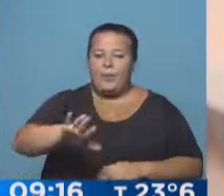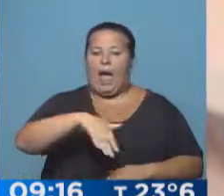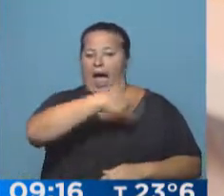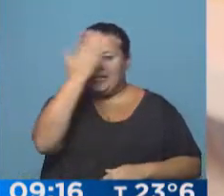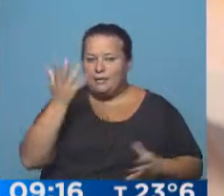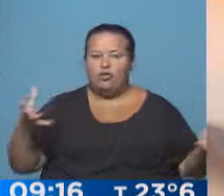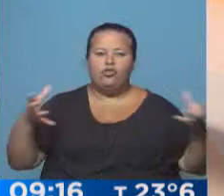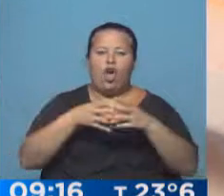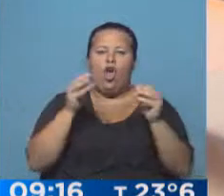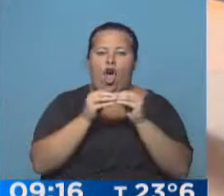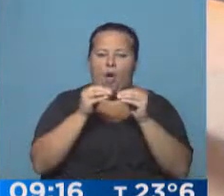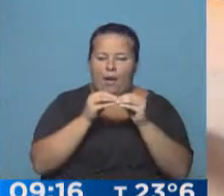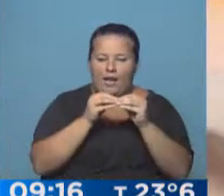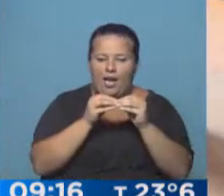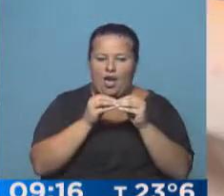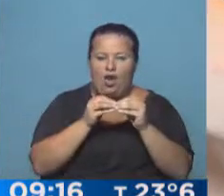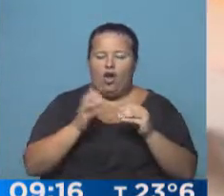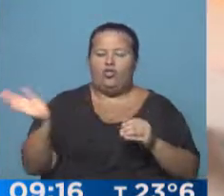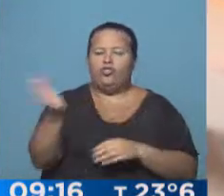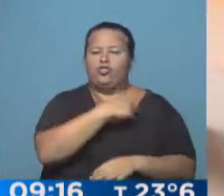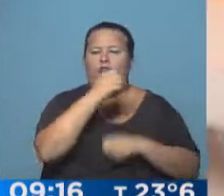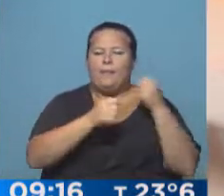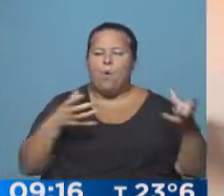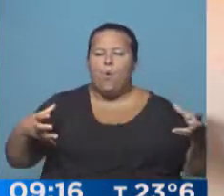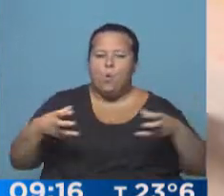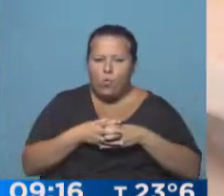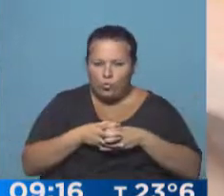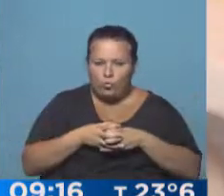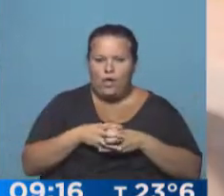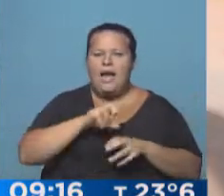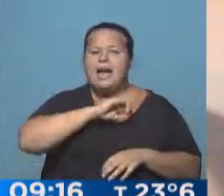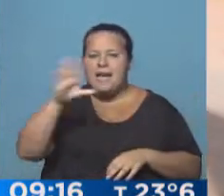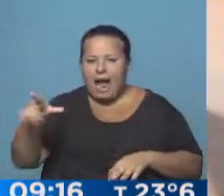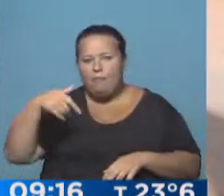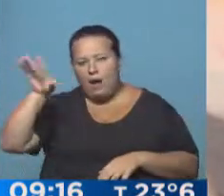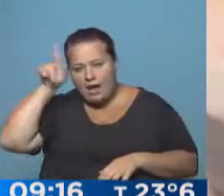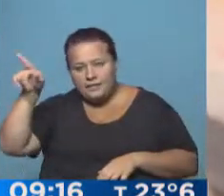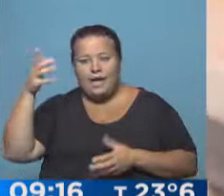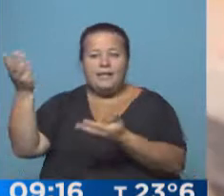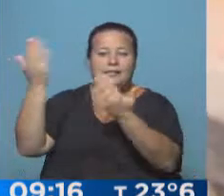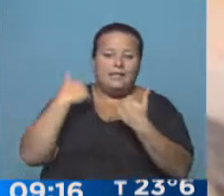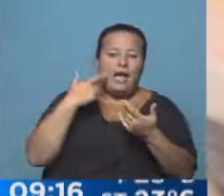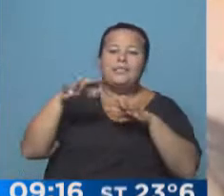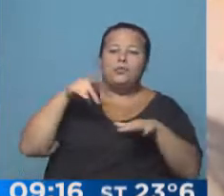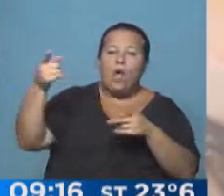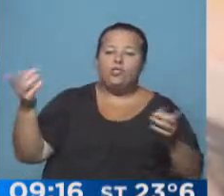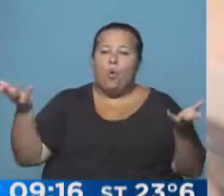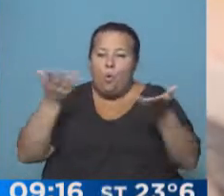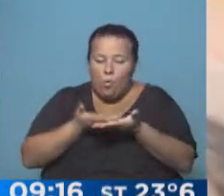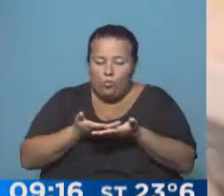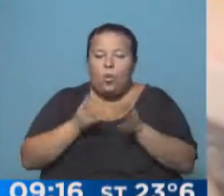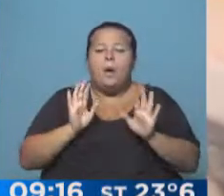con todos los compañeros de todas las empresa en conjunto en la gente de campo en la realizará ya el traer a su panorama pero